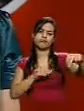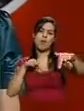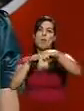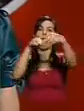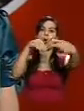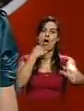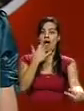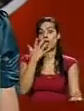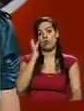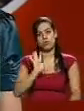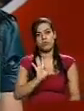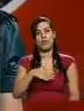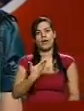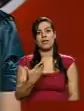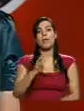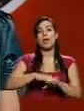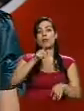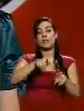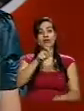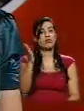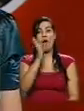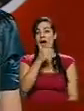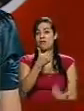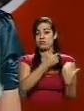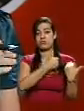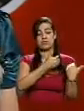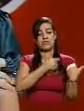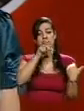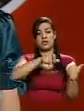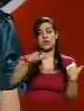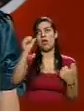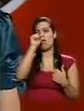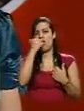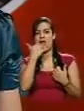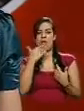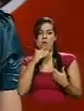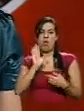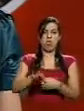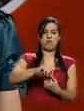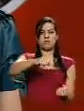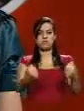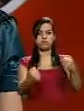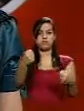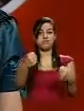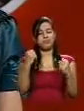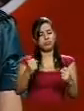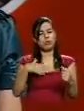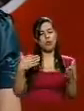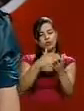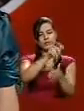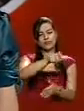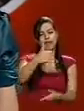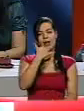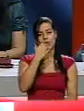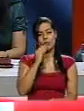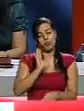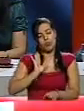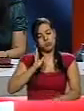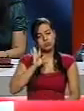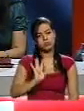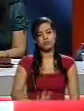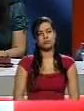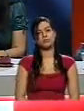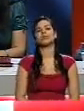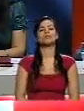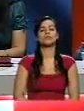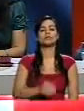la irresponsabilidad del consumo de bebidas alcohólicas poniendo la vida de un conjunto de ciudadanos y ciudadanas. Bueno, yo creo